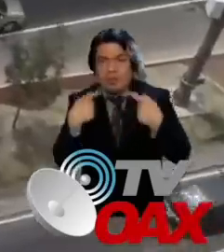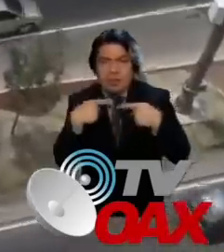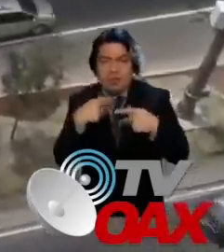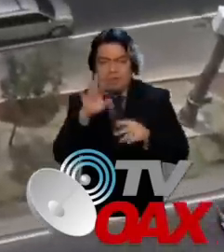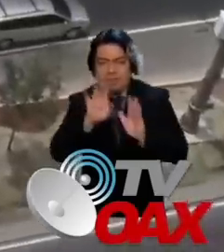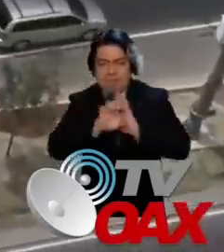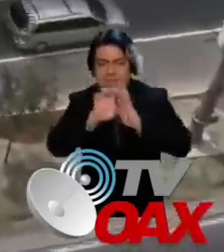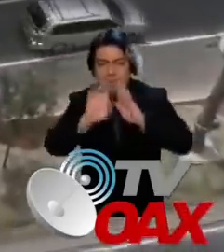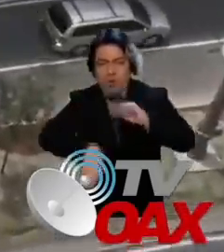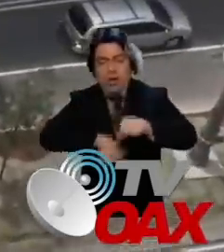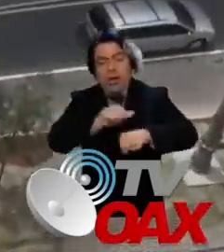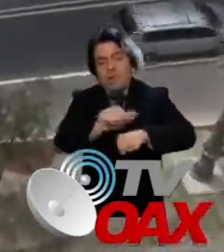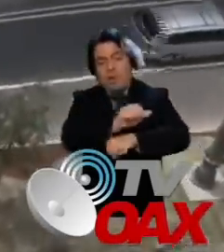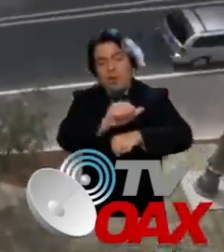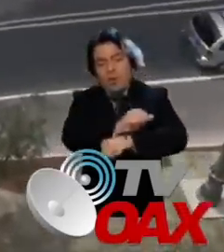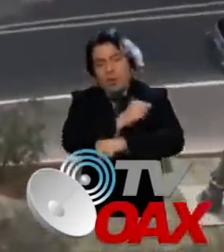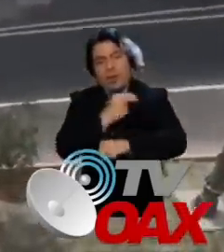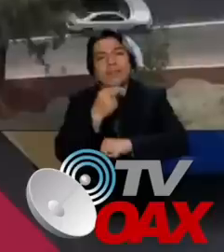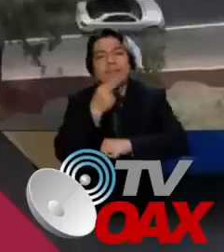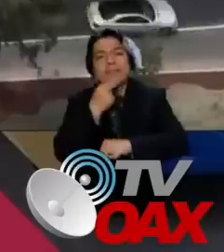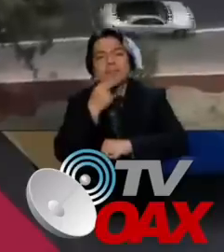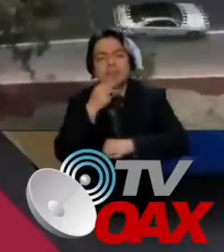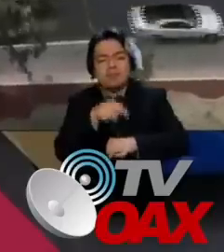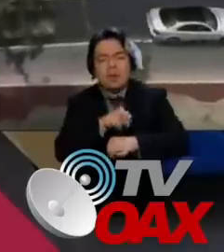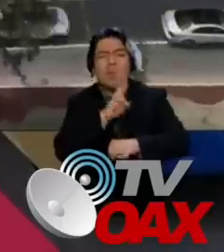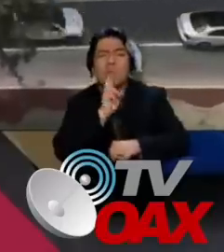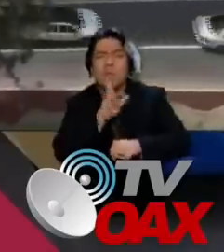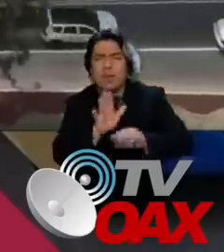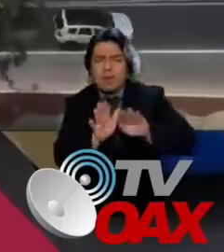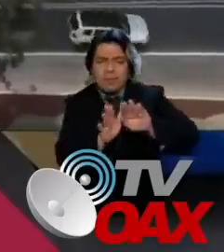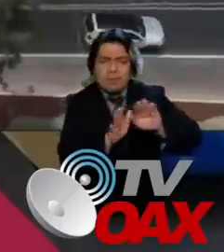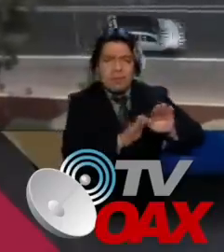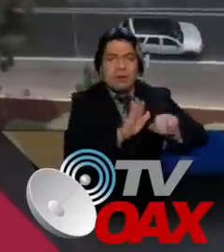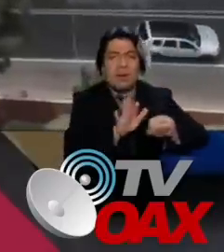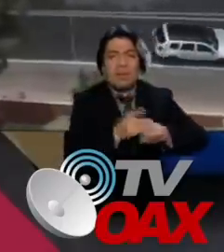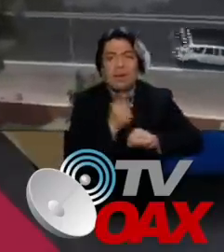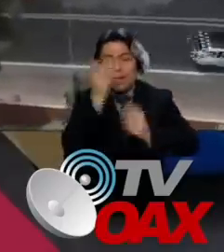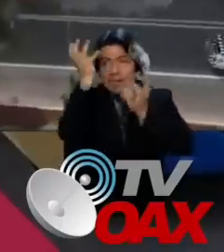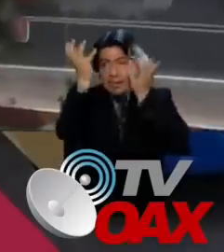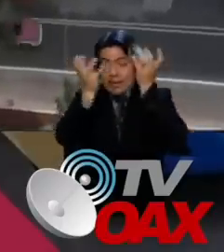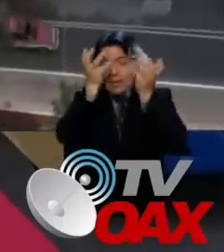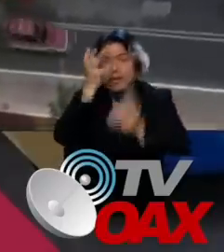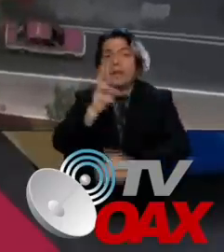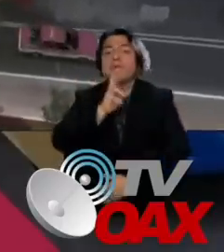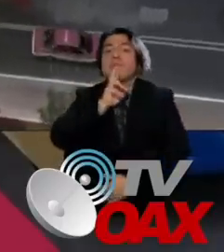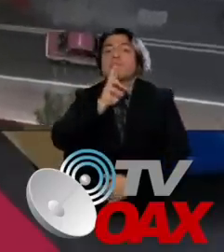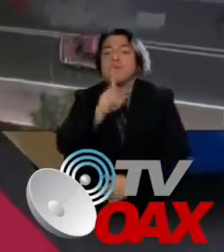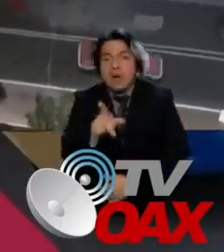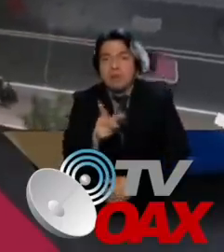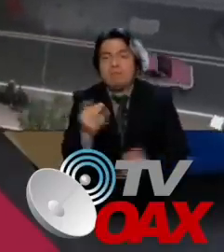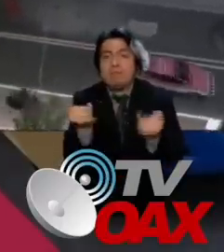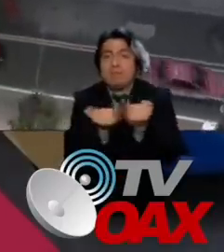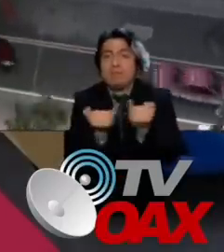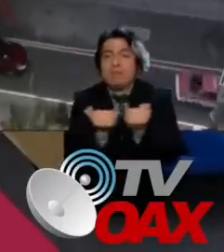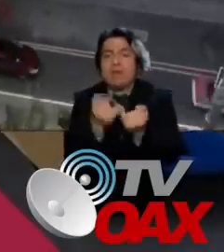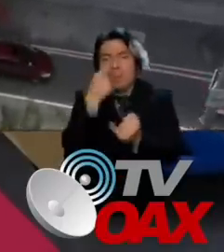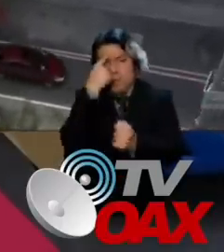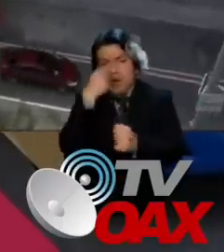vehículo privado pueda dejarlo para mejorar el medio ambiente y evitar los grandes